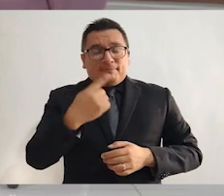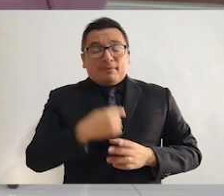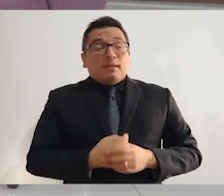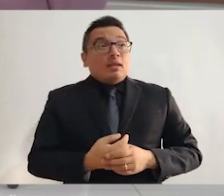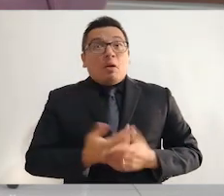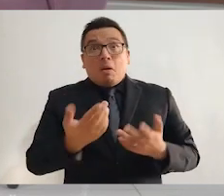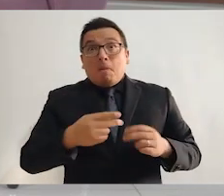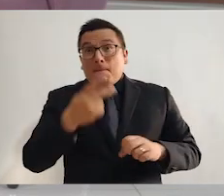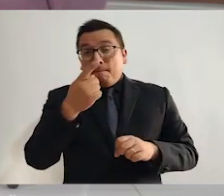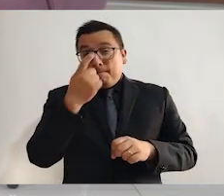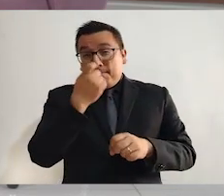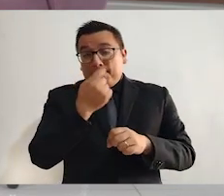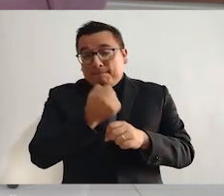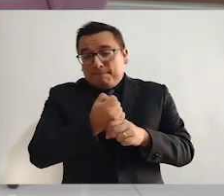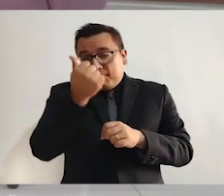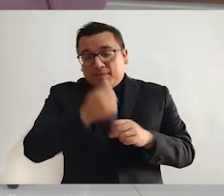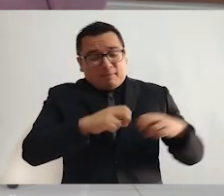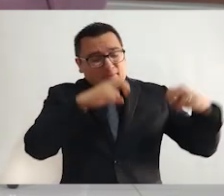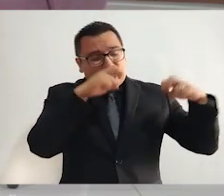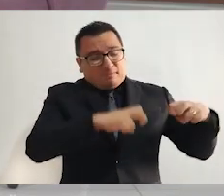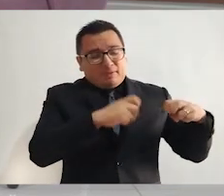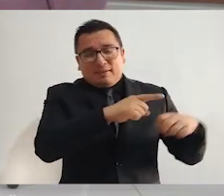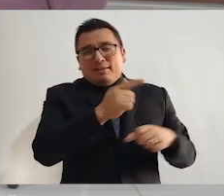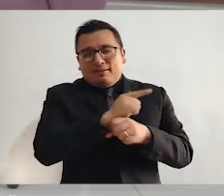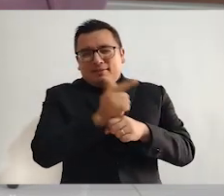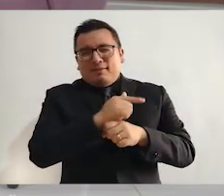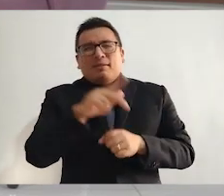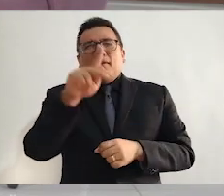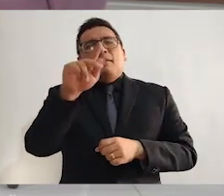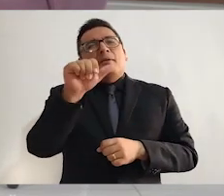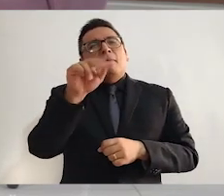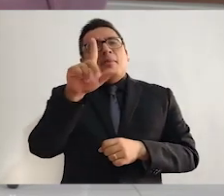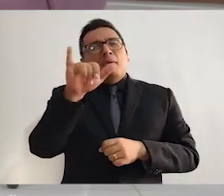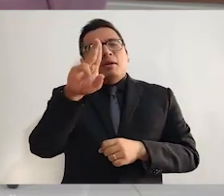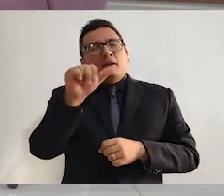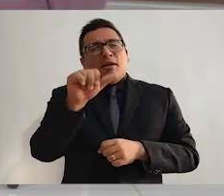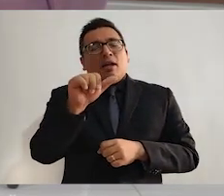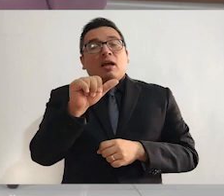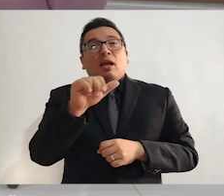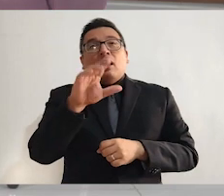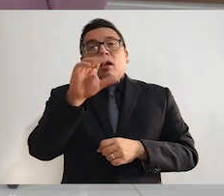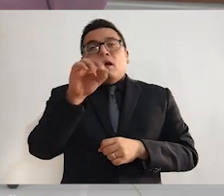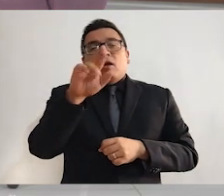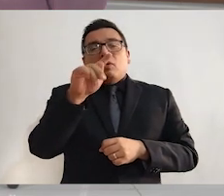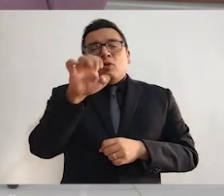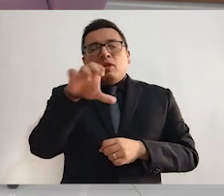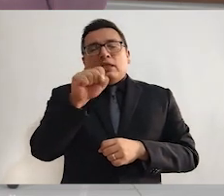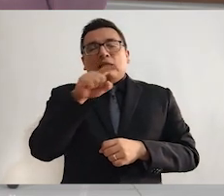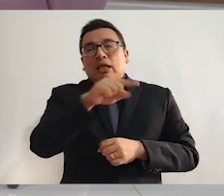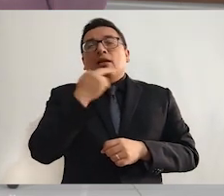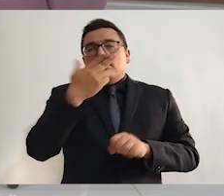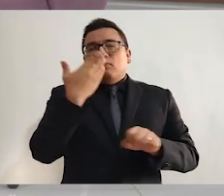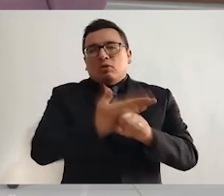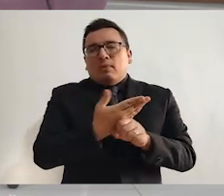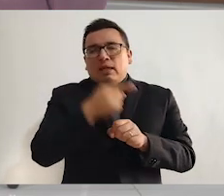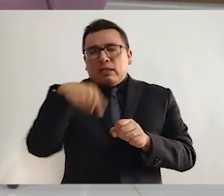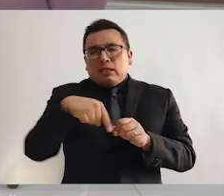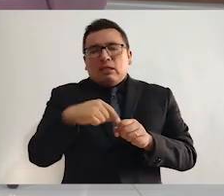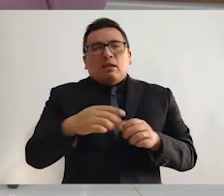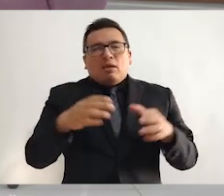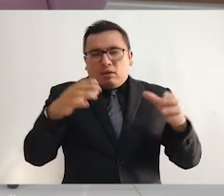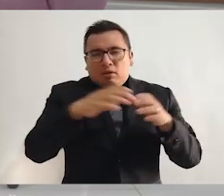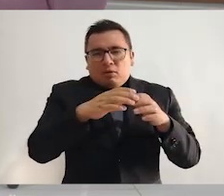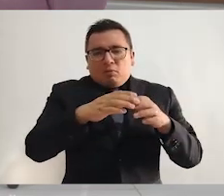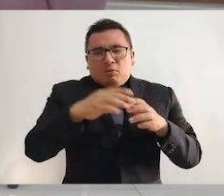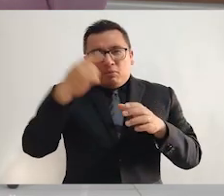aquí, por primera ocasión en el programa de La Urna, a la licenciada Paulina Cortés Flores. Ella es la titular de la Unidad Técnica de